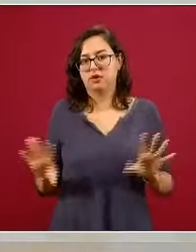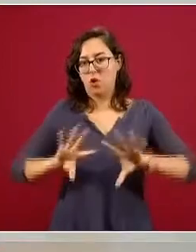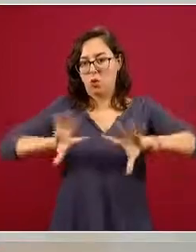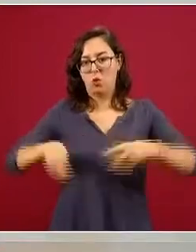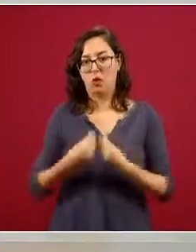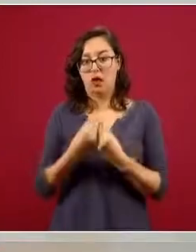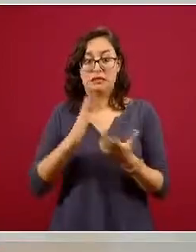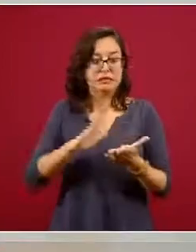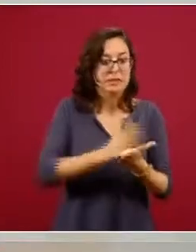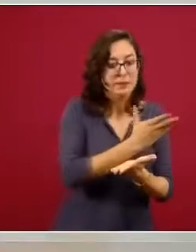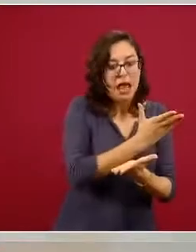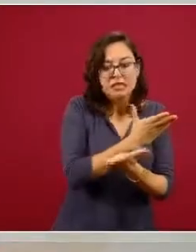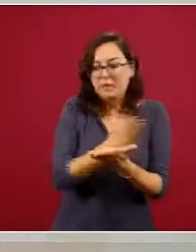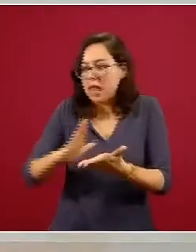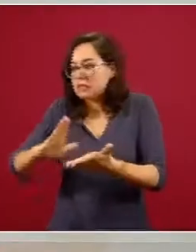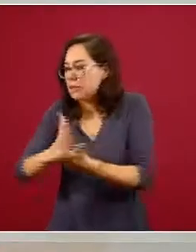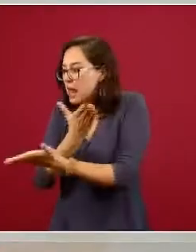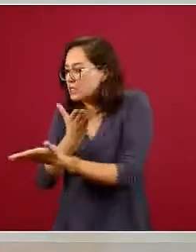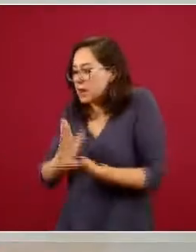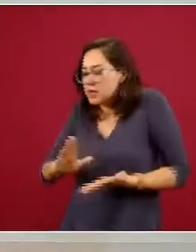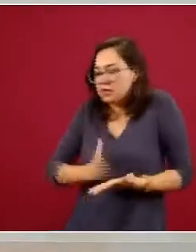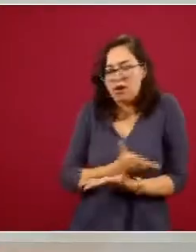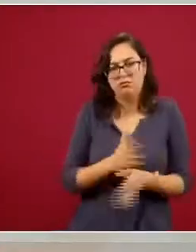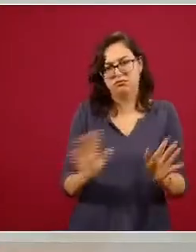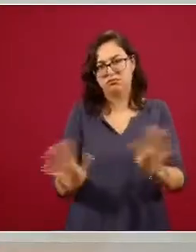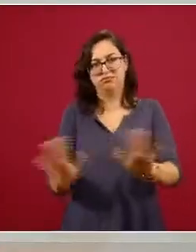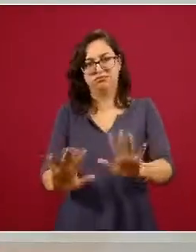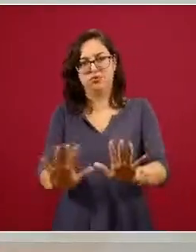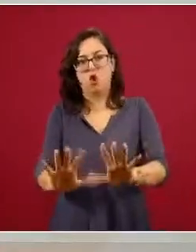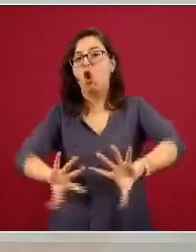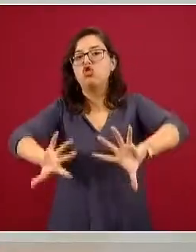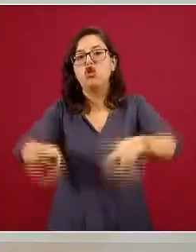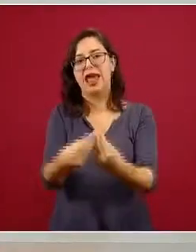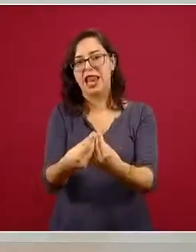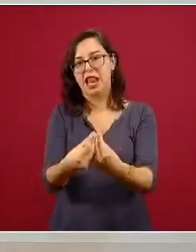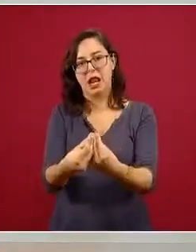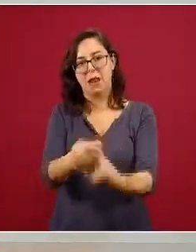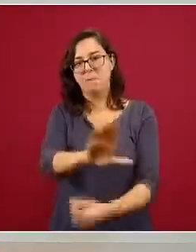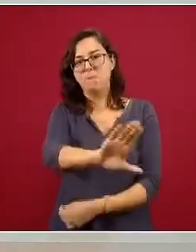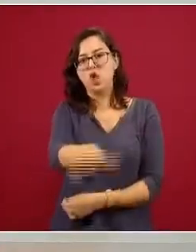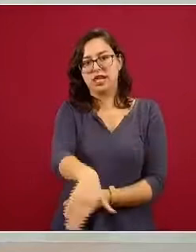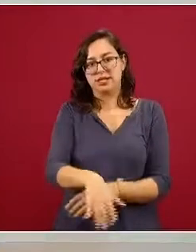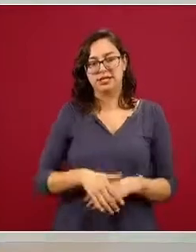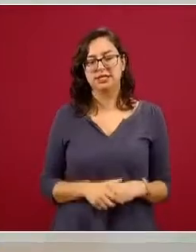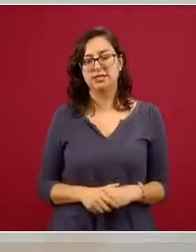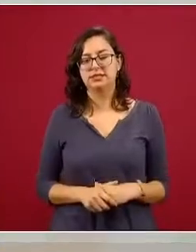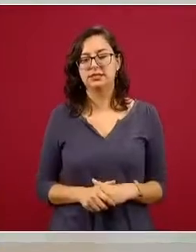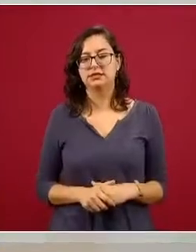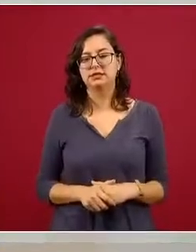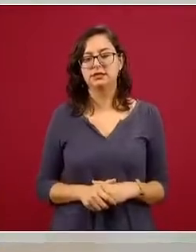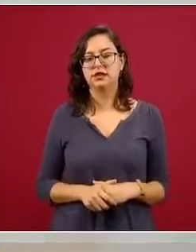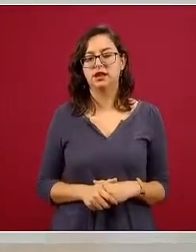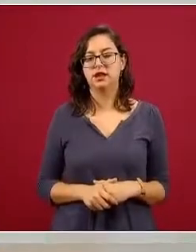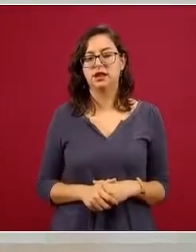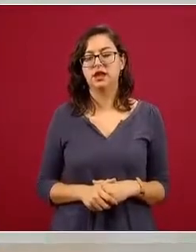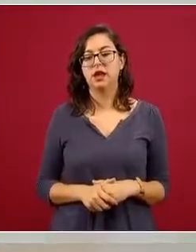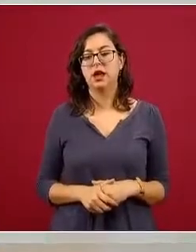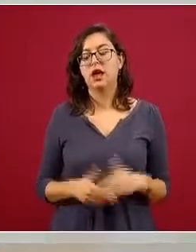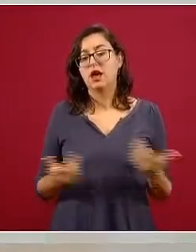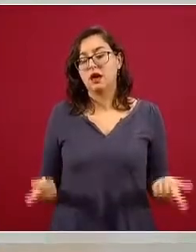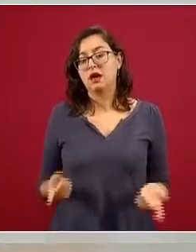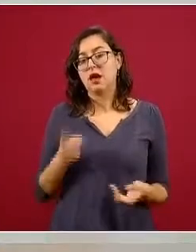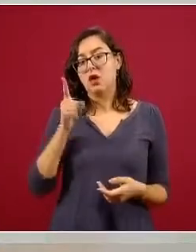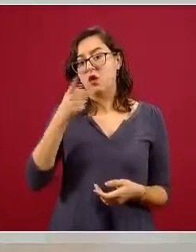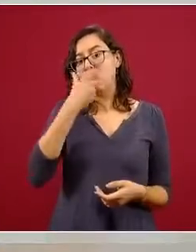totales sin clasificar las causas, y es muy importante que se entienda. El análisis que presentó el doctor